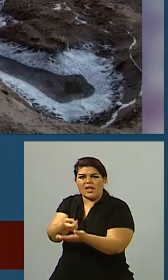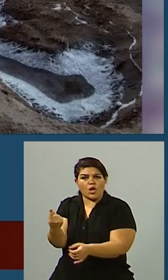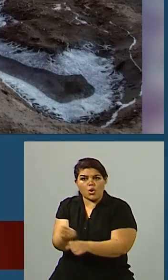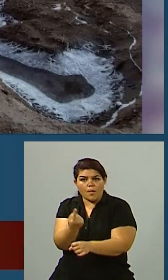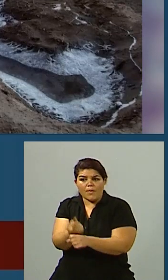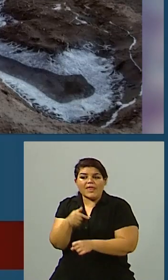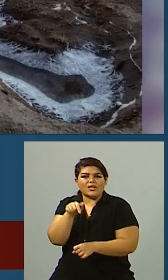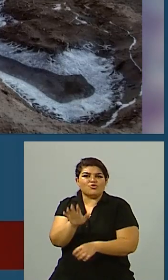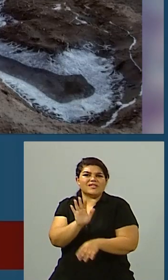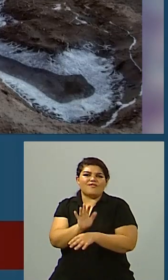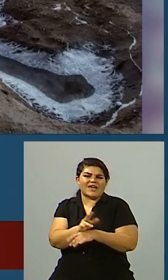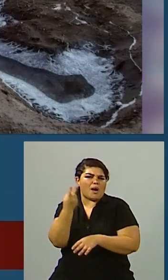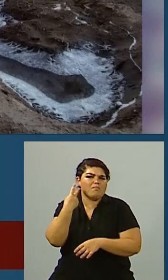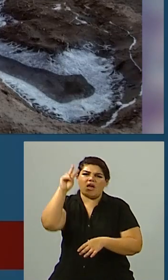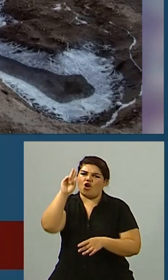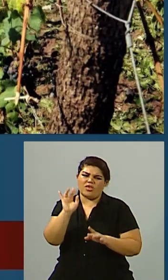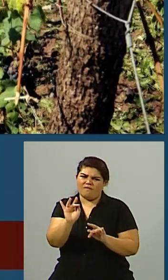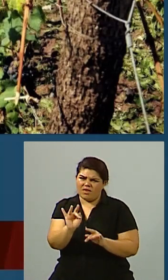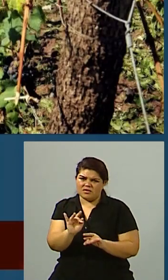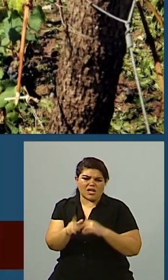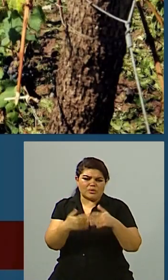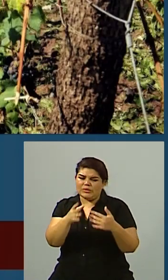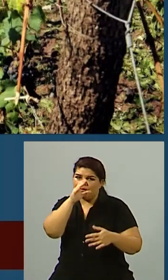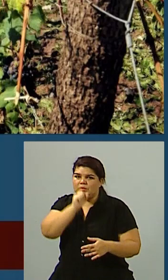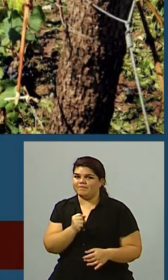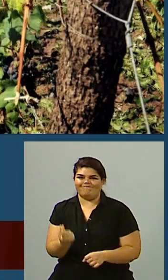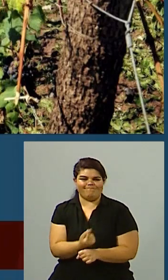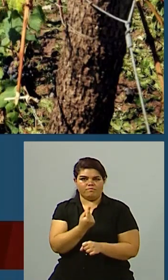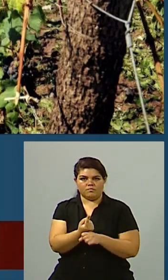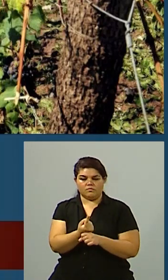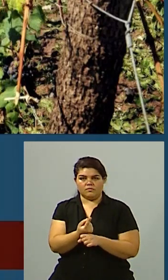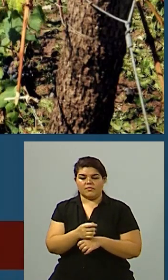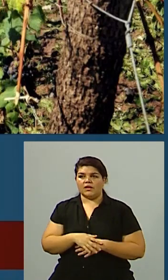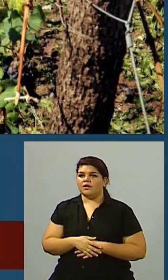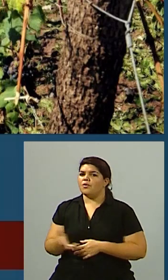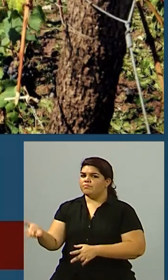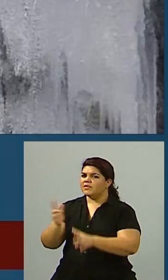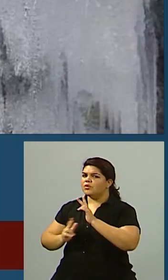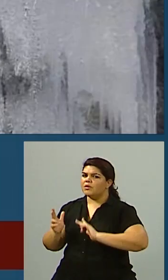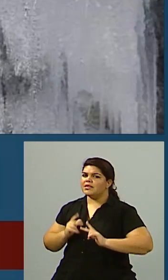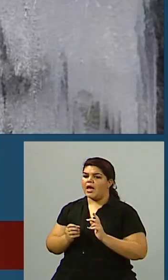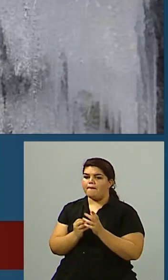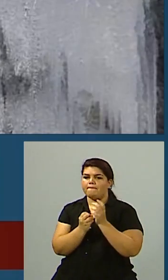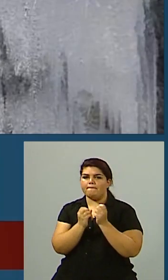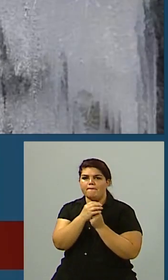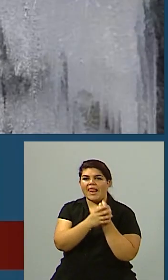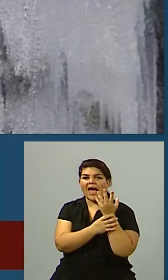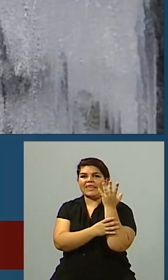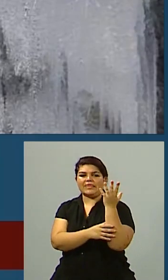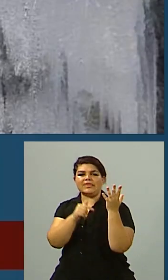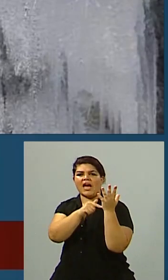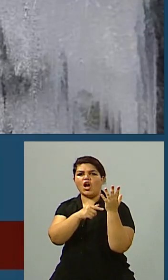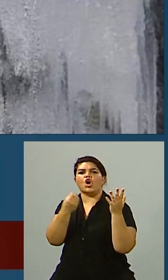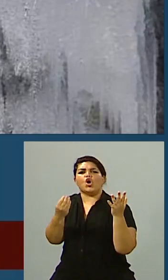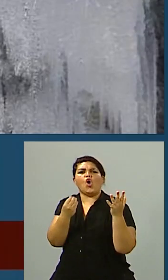que el riego también o el agua es fundamental para ver cómo está una planta. ¿Cómo, ya que usted hizo referencia al tema del agua,